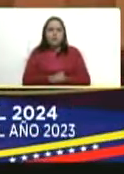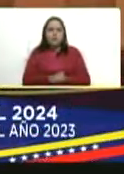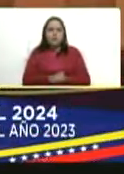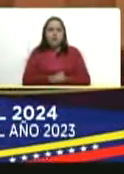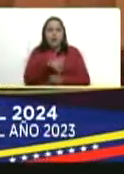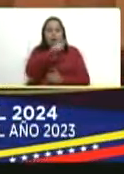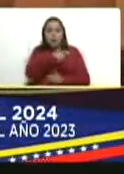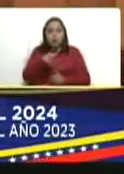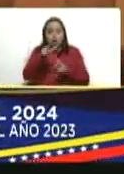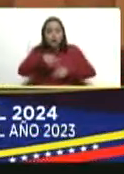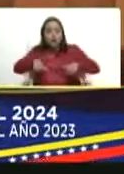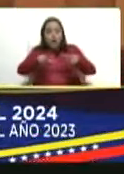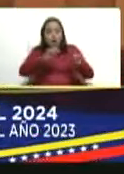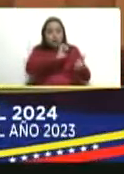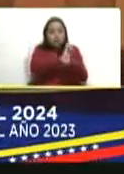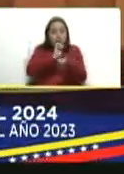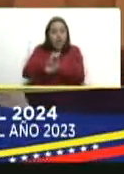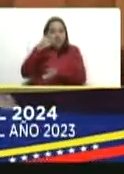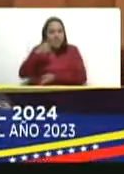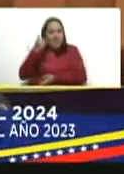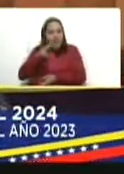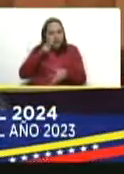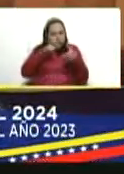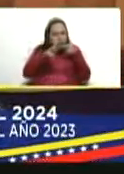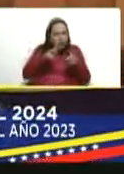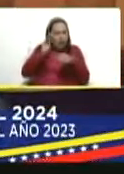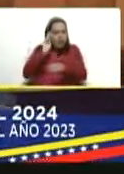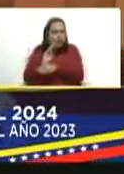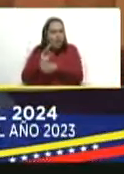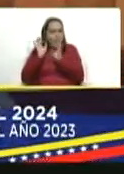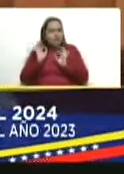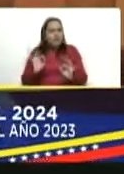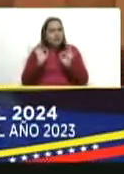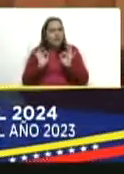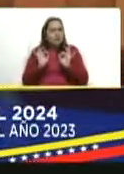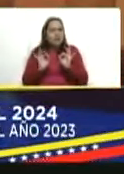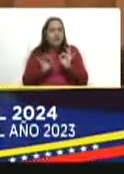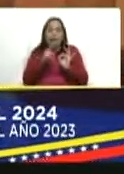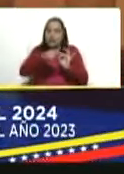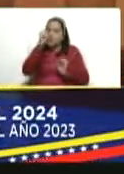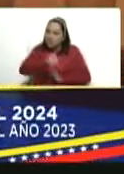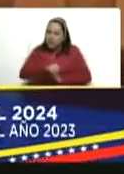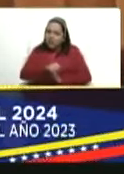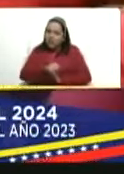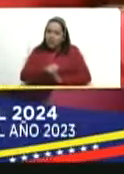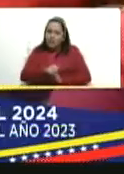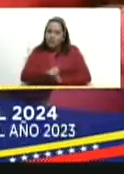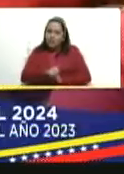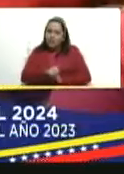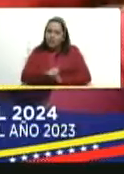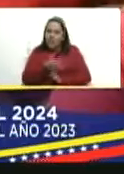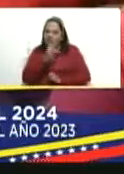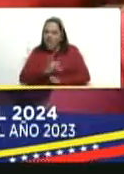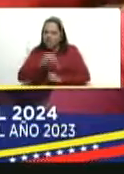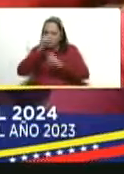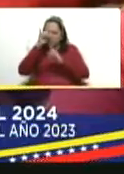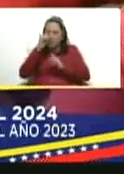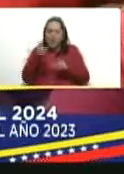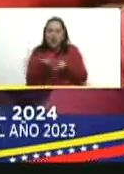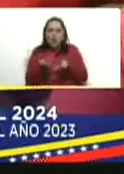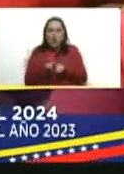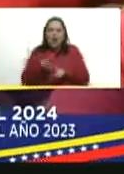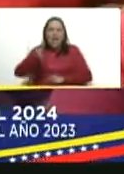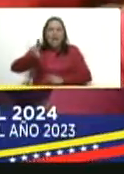cárceles estén verdaderamente bajo régimen. Ahí sí hay régimen. El régimen, como dicen